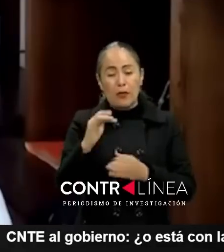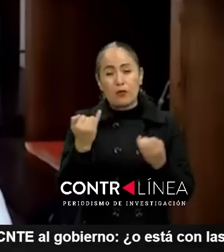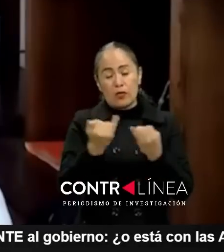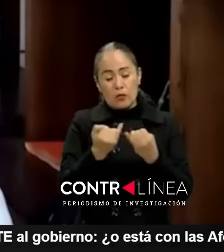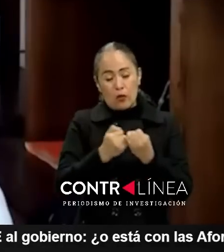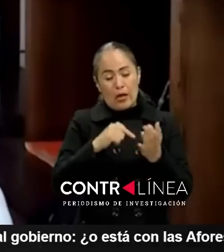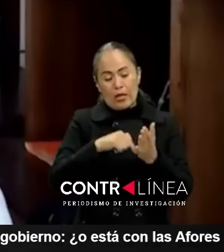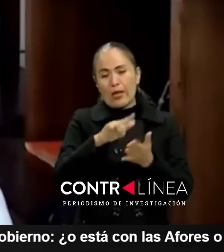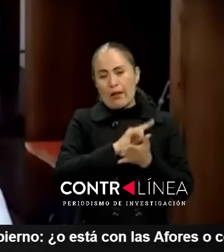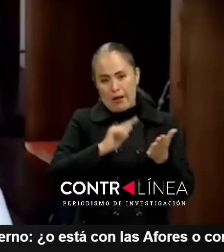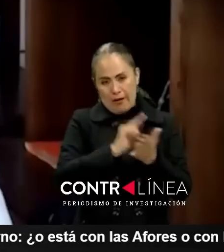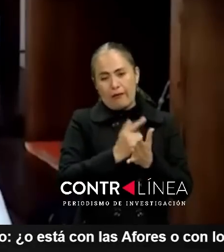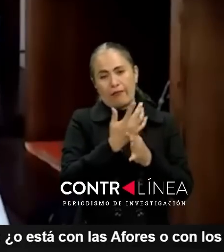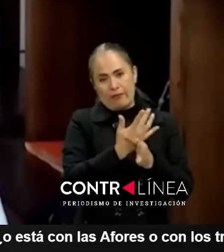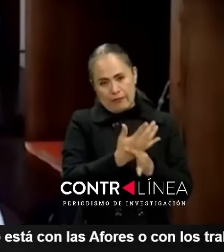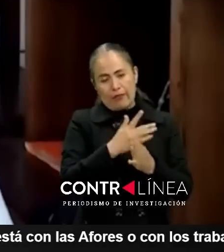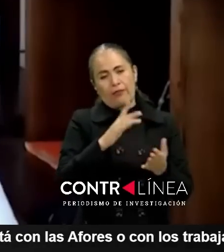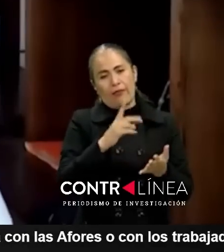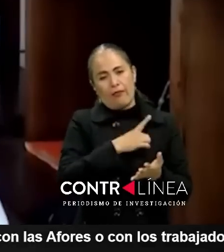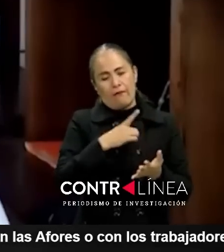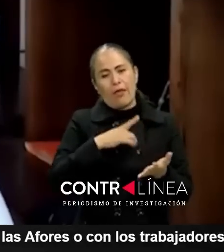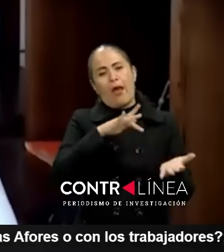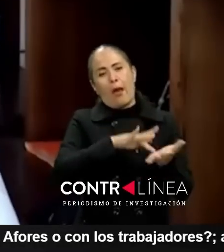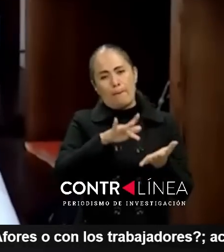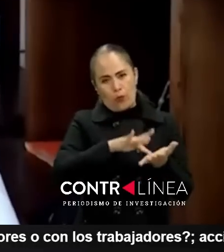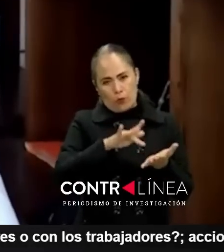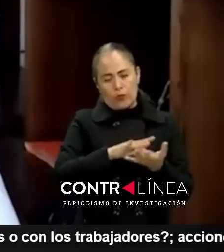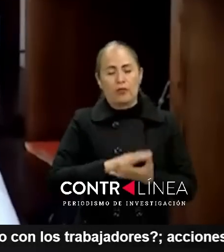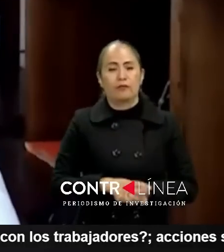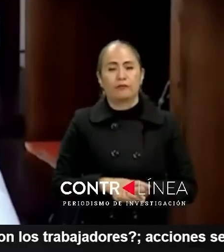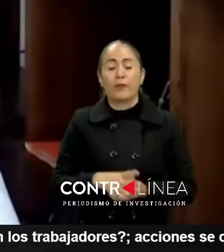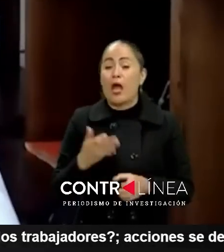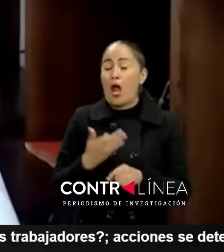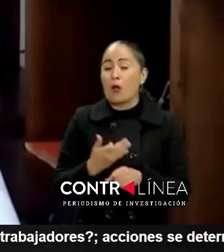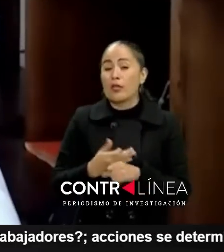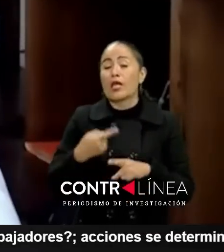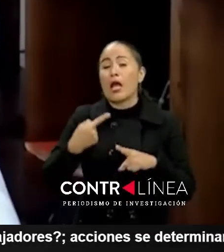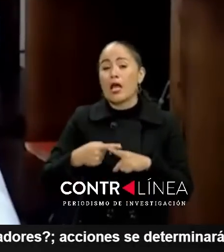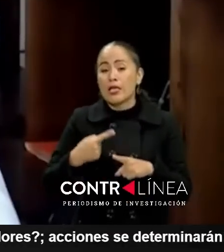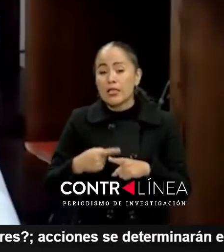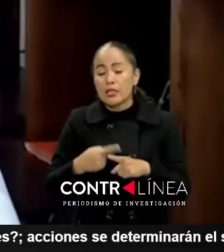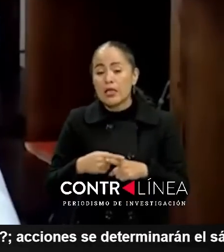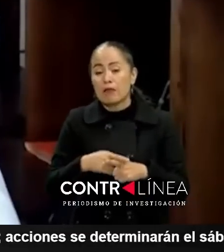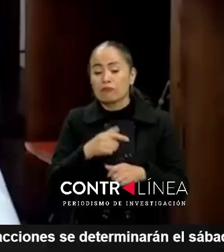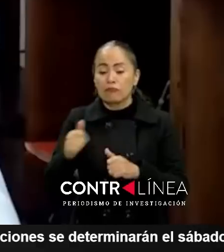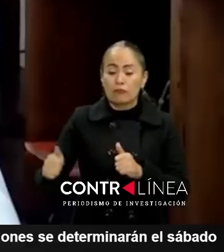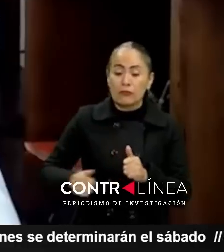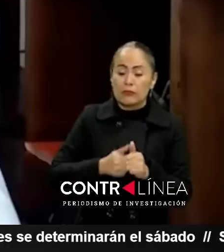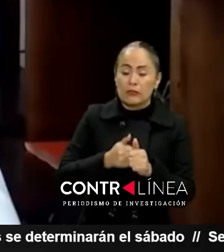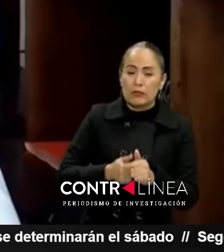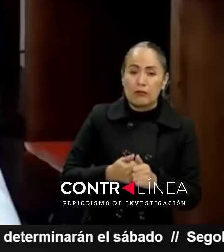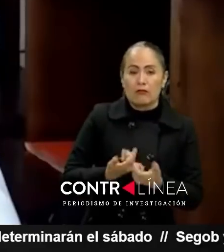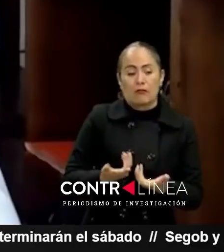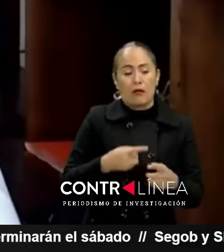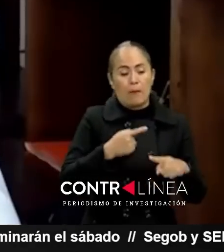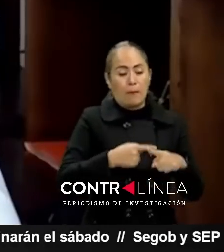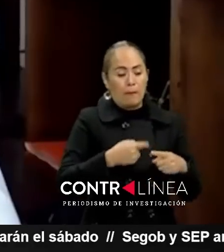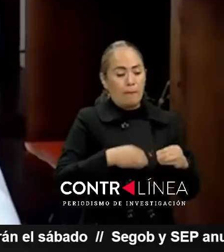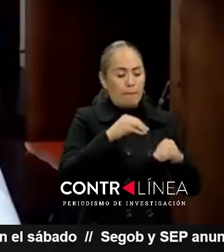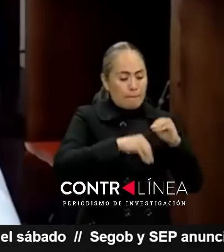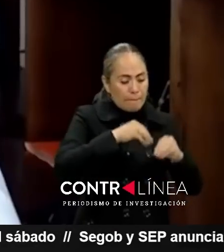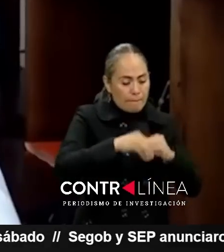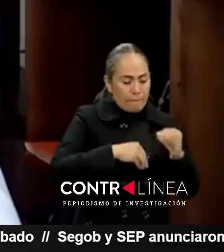jurídicamente adecuada. Ciertamente no tenemos certeza sobre los sujetos de derecho que se encuentran elaborando y distribuyendo